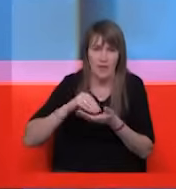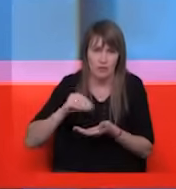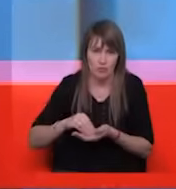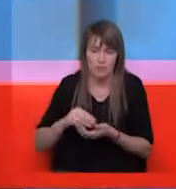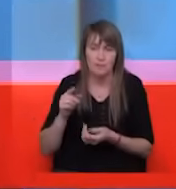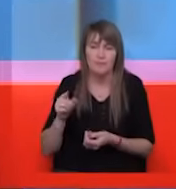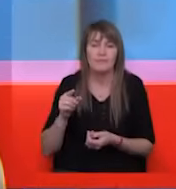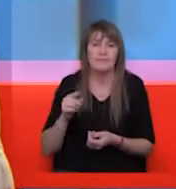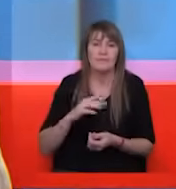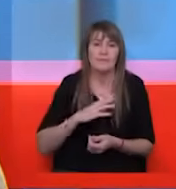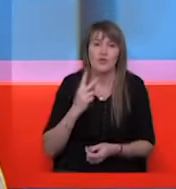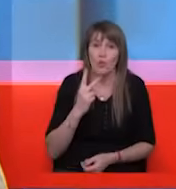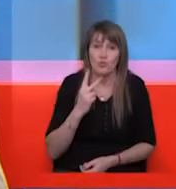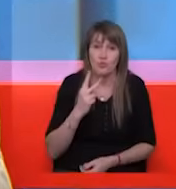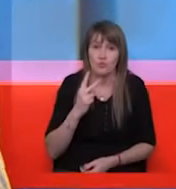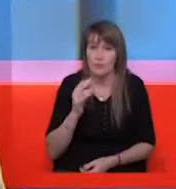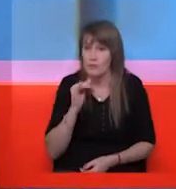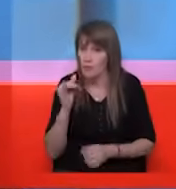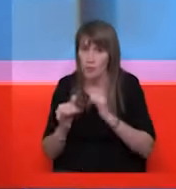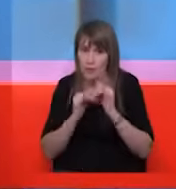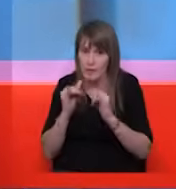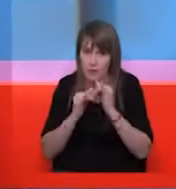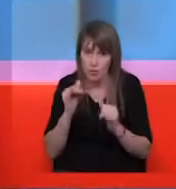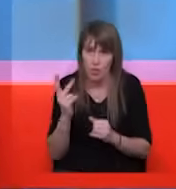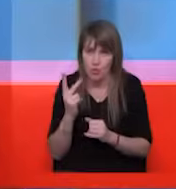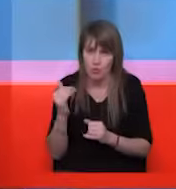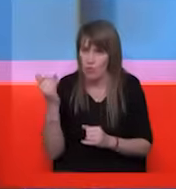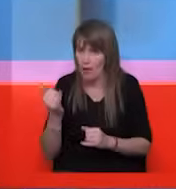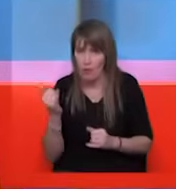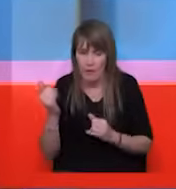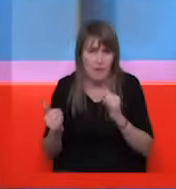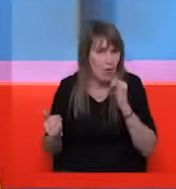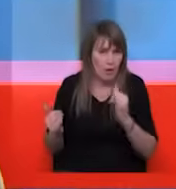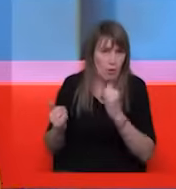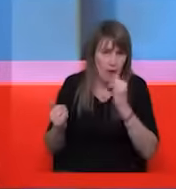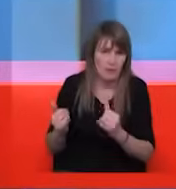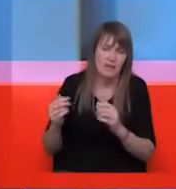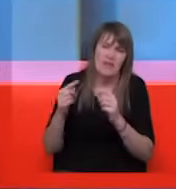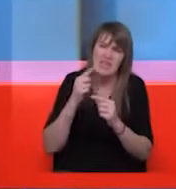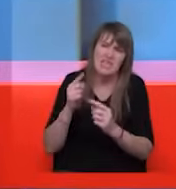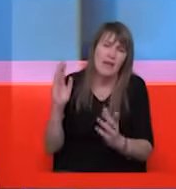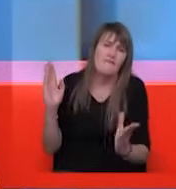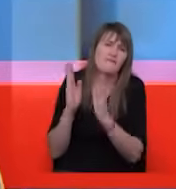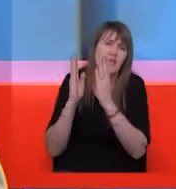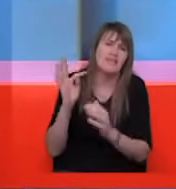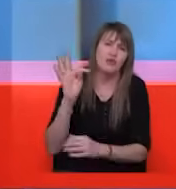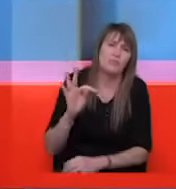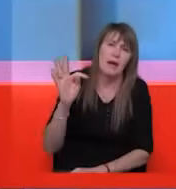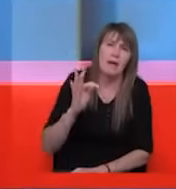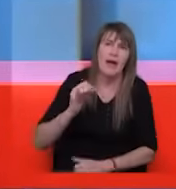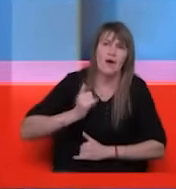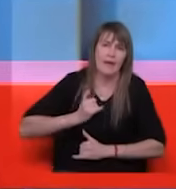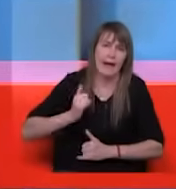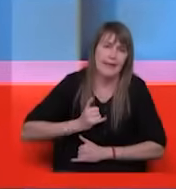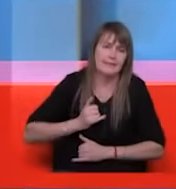Porque, ¿qué pasa? Hoy hay dos relatos, ¿no? O esquemáticamente hay dos relatos. Uno que se enfrentaron Tupamaros, policía y ejército, y eso pudrió